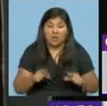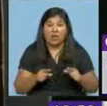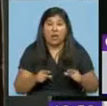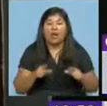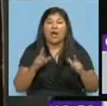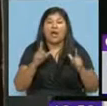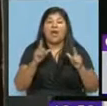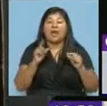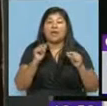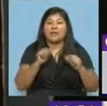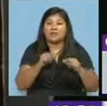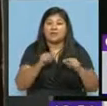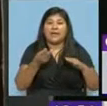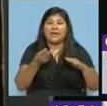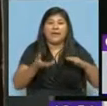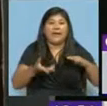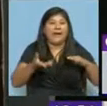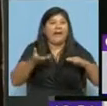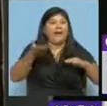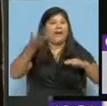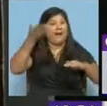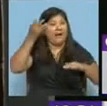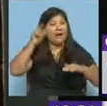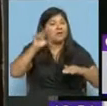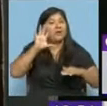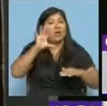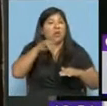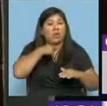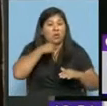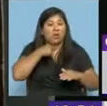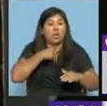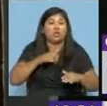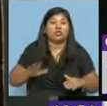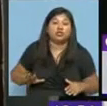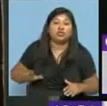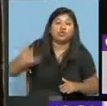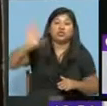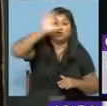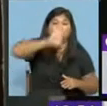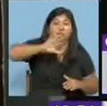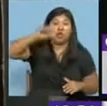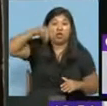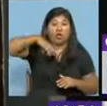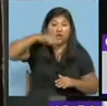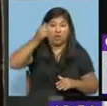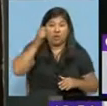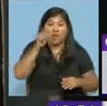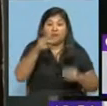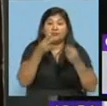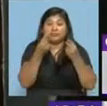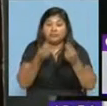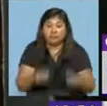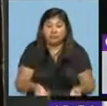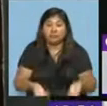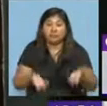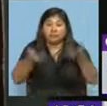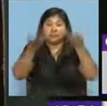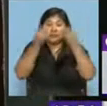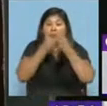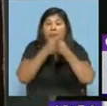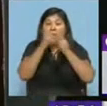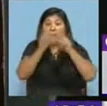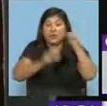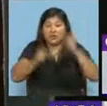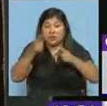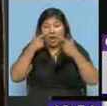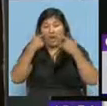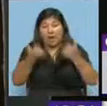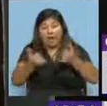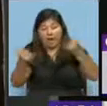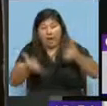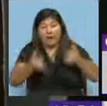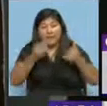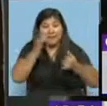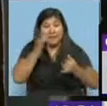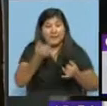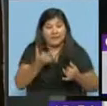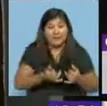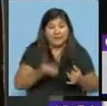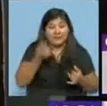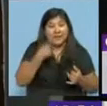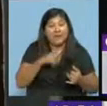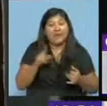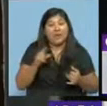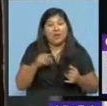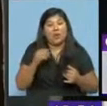Es un número alto para la región, aunque todo el NOA tiene números altos en cuanto a diagnóstico de VIH,